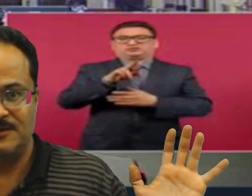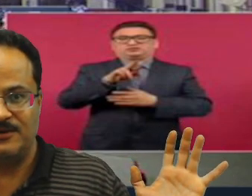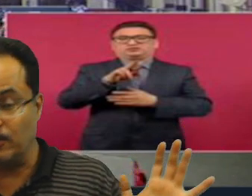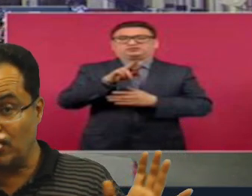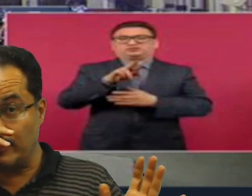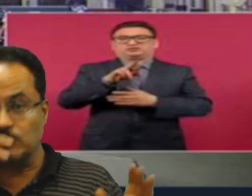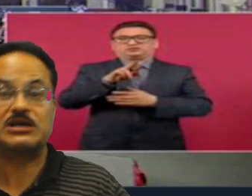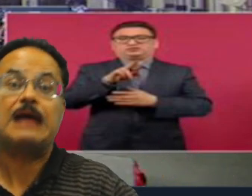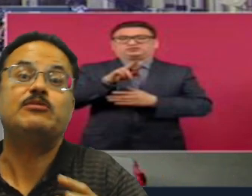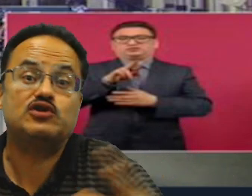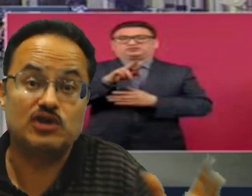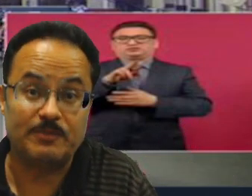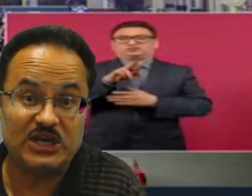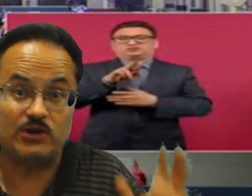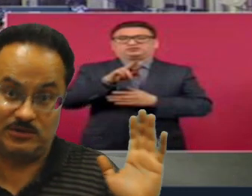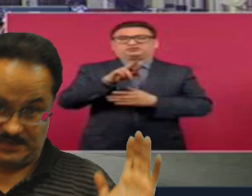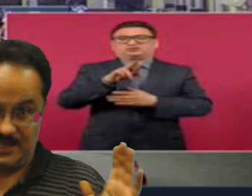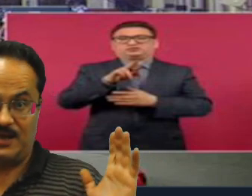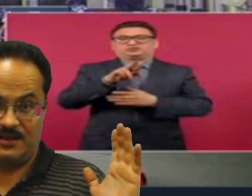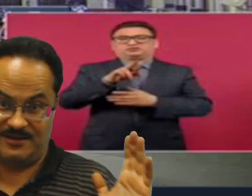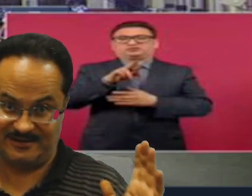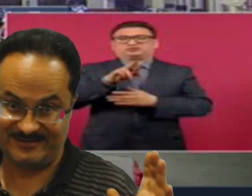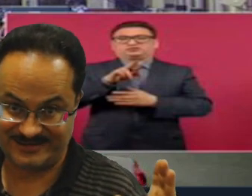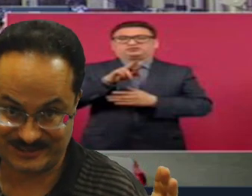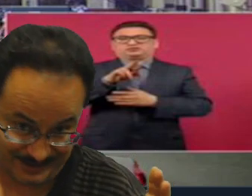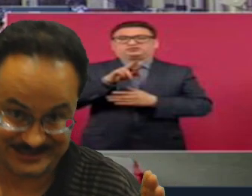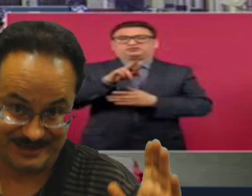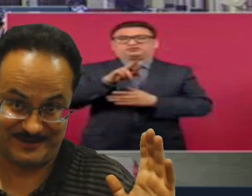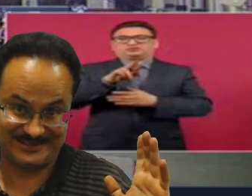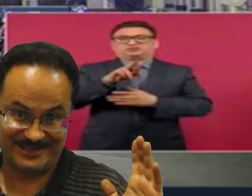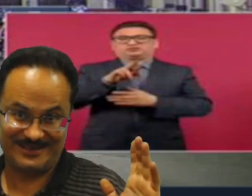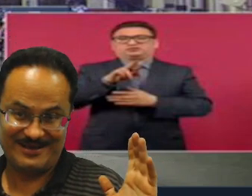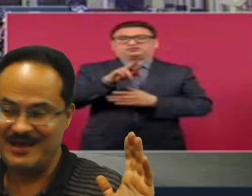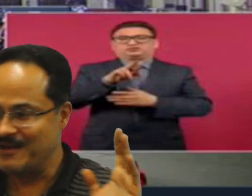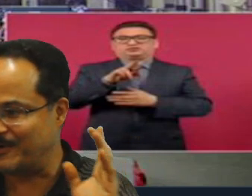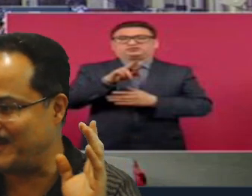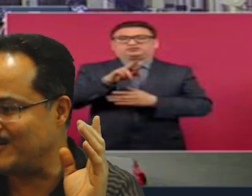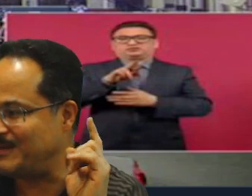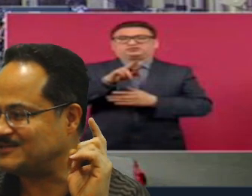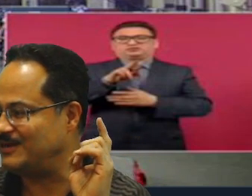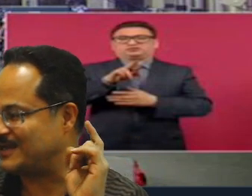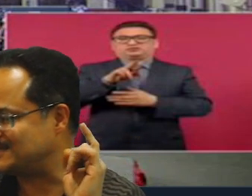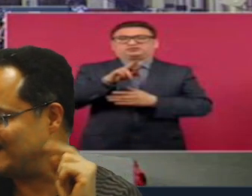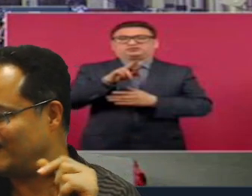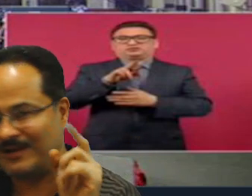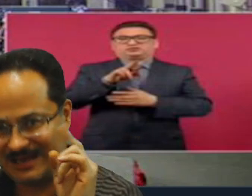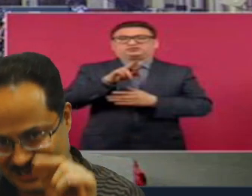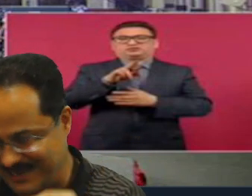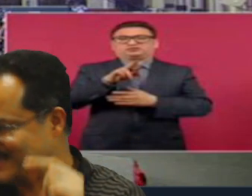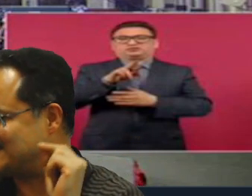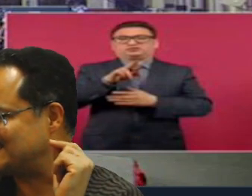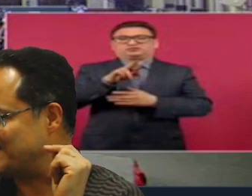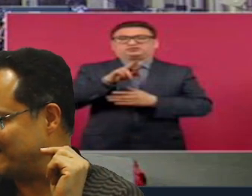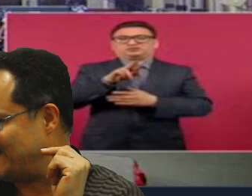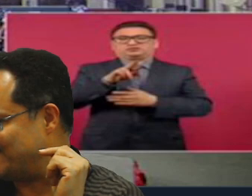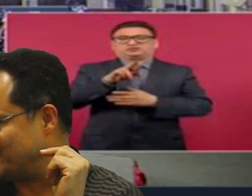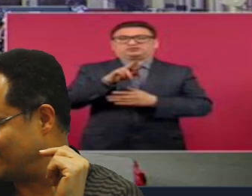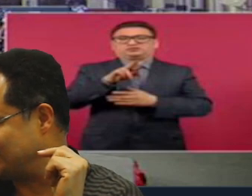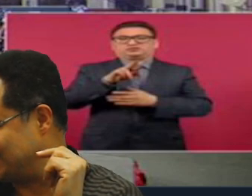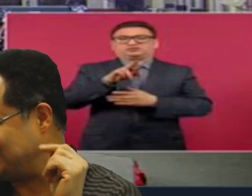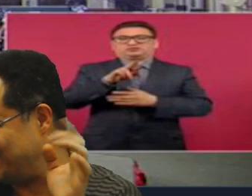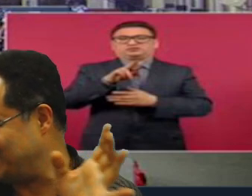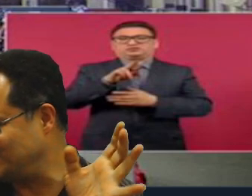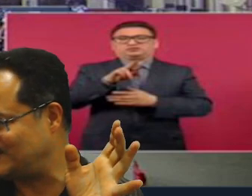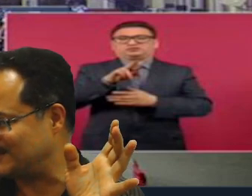otro de los cambios de opinión verdad Pero vean nomás con la que salió en este tema vean